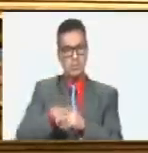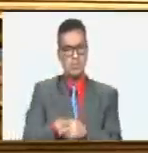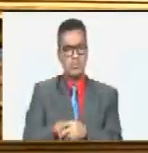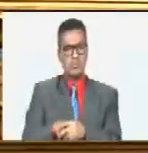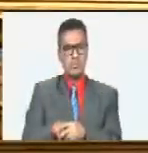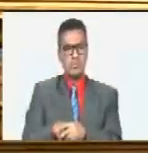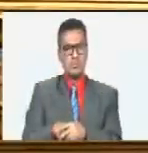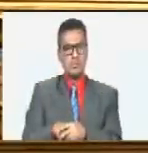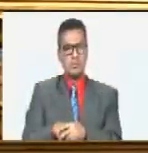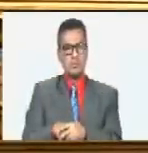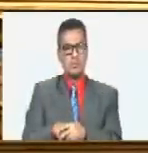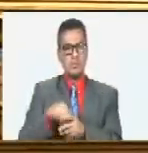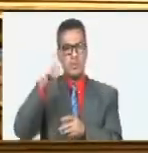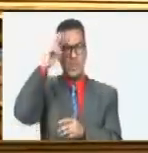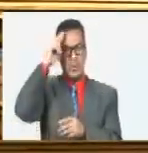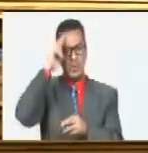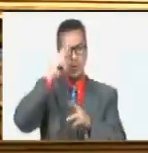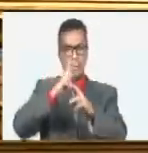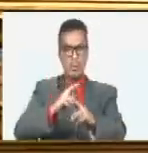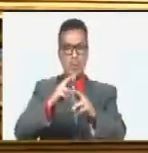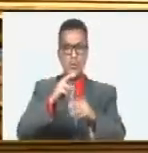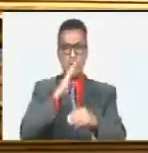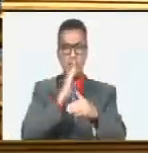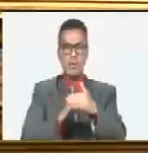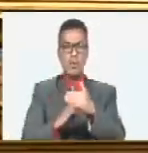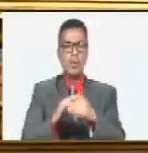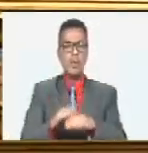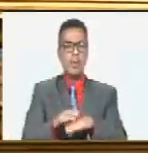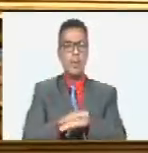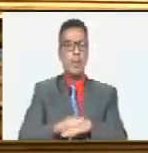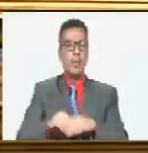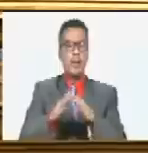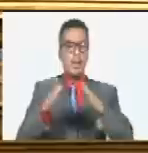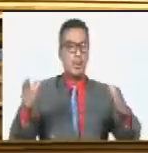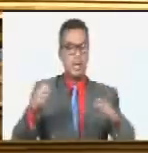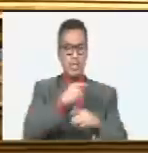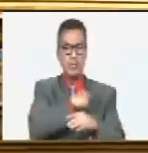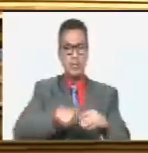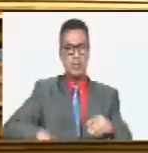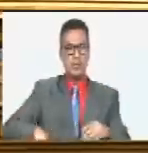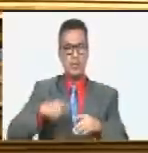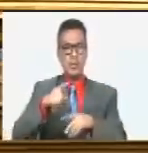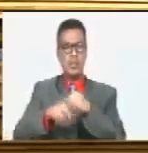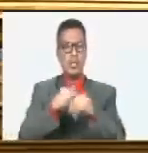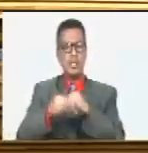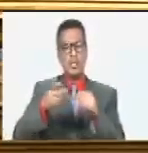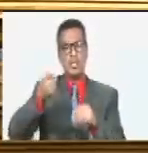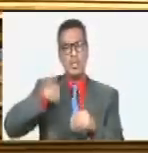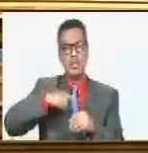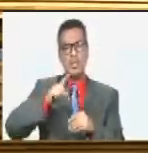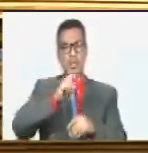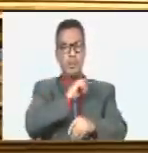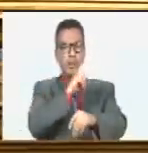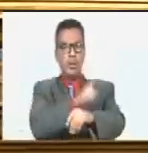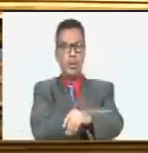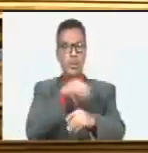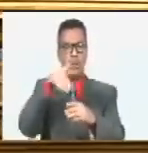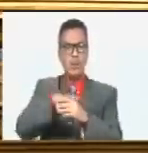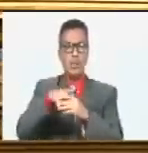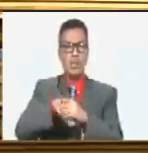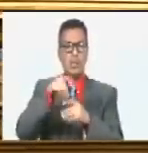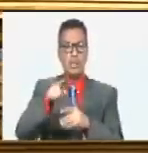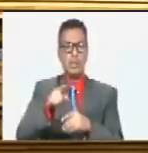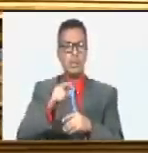en respeto y homenaje a la más grande presidenta o presidente que haya tenido el poder electoral de Venezuela en su